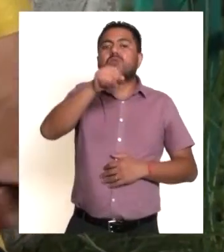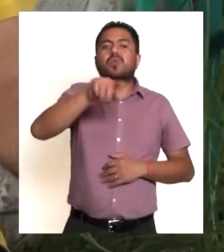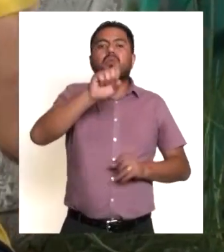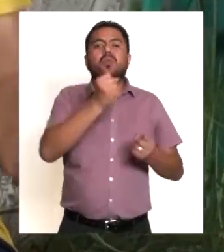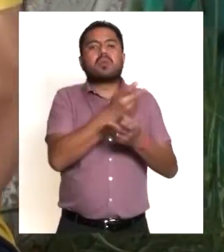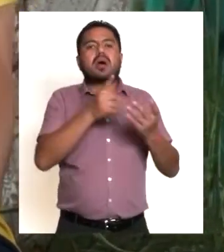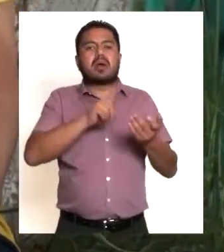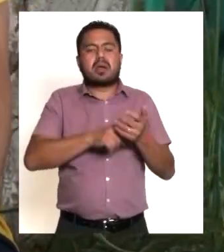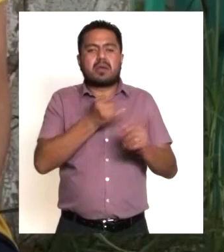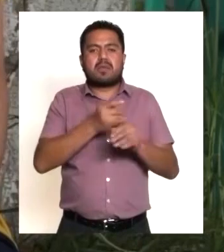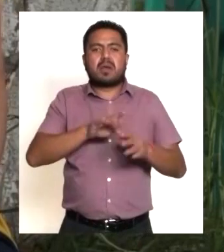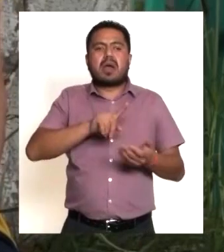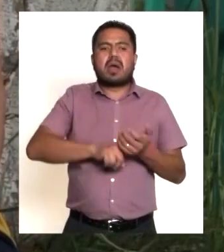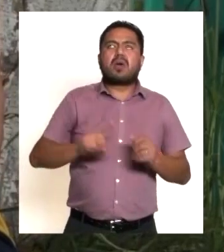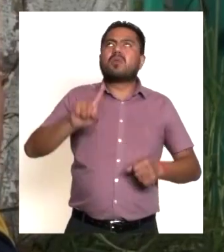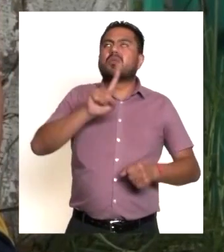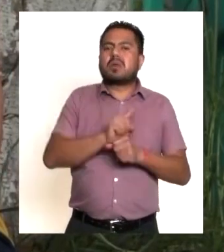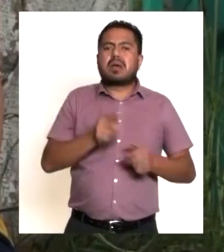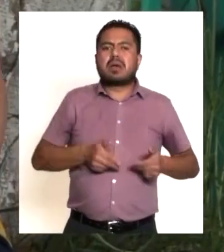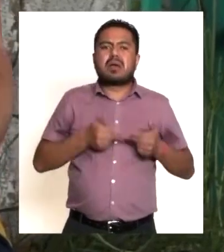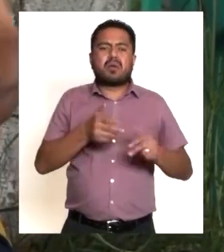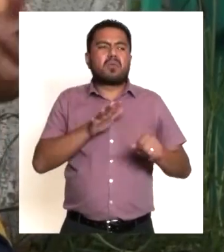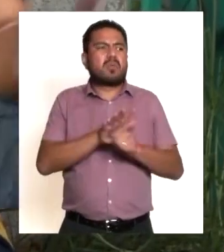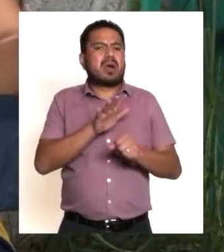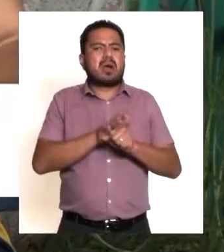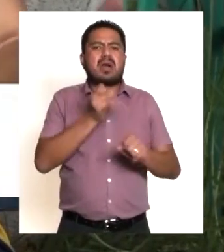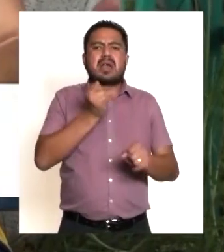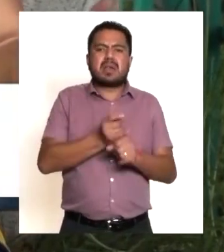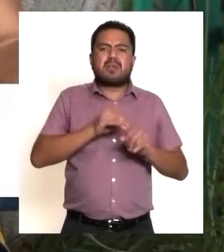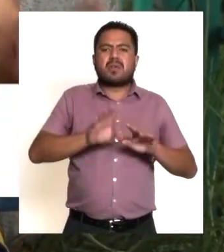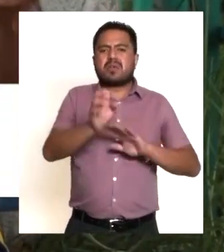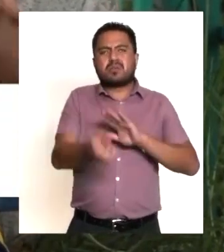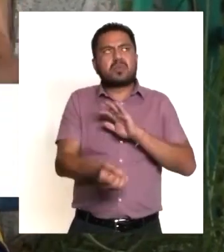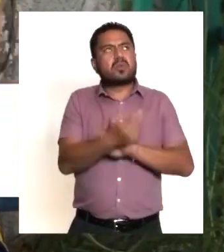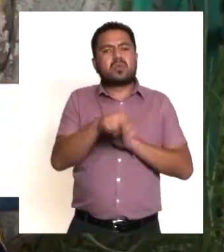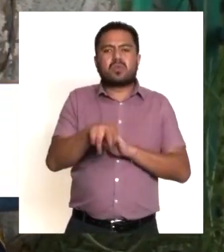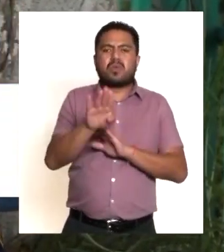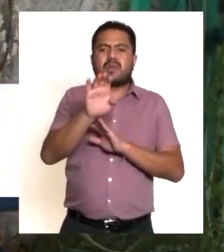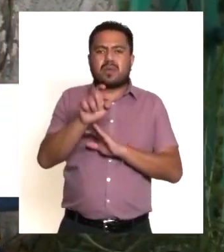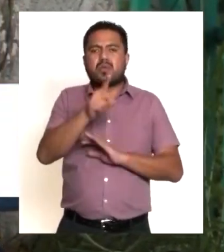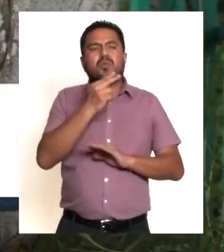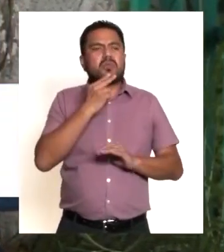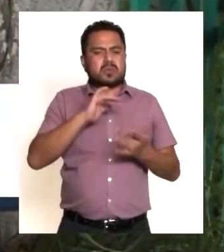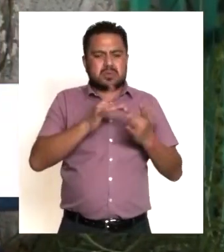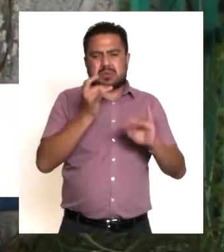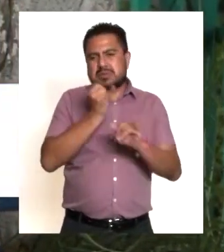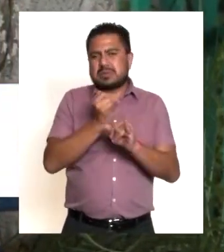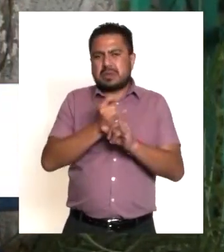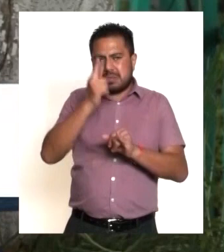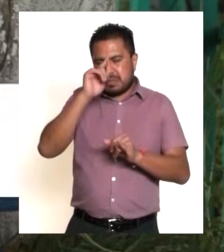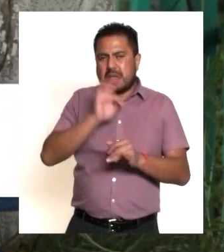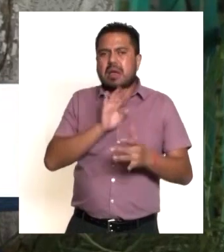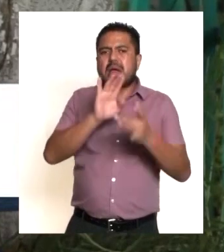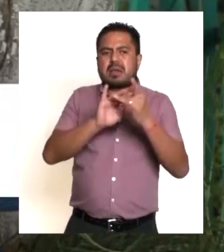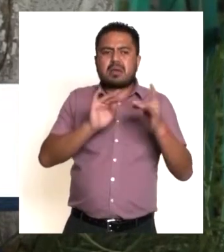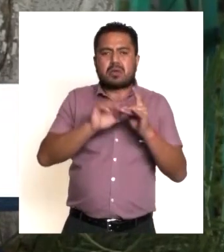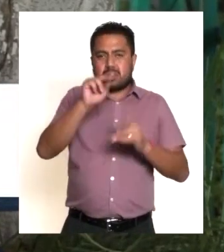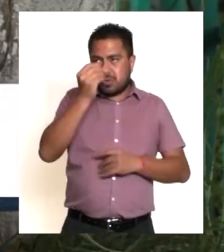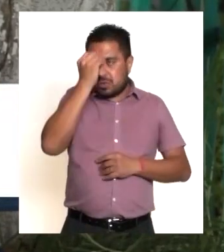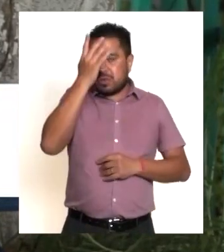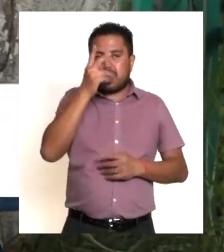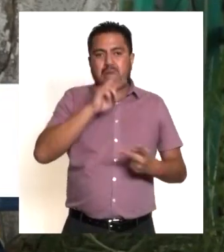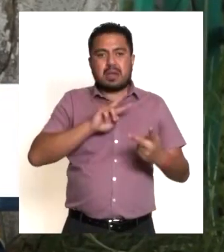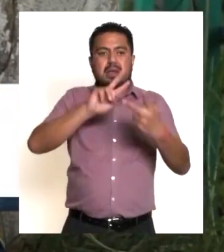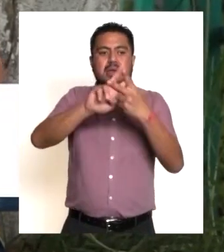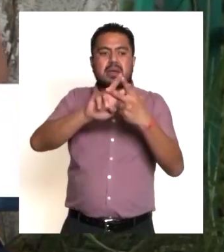tú? ¿Cuántos bytes de información generas al día? ¿Qué tipo de información subes a la nube? Usa las redes sociales para contarnos. Y